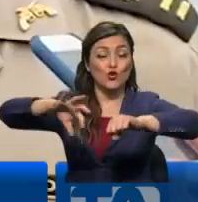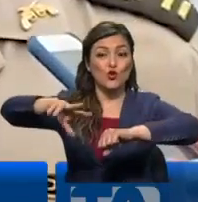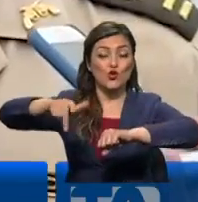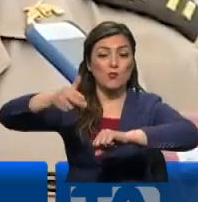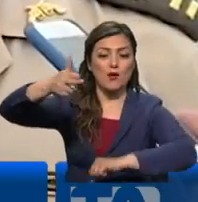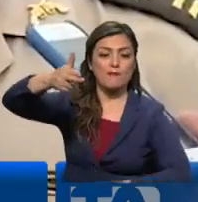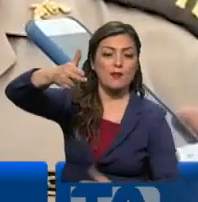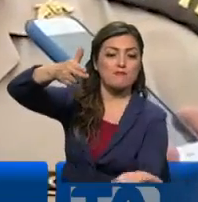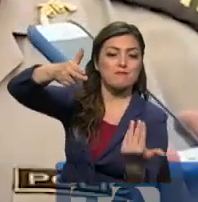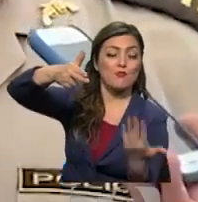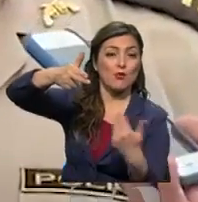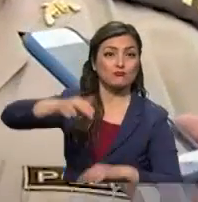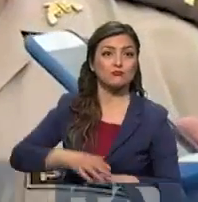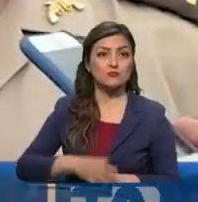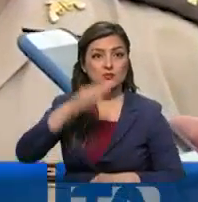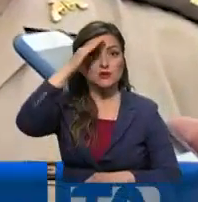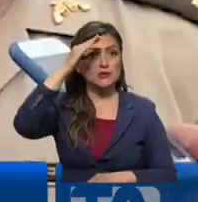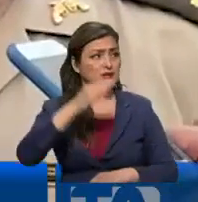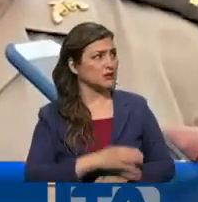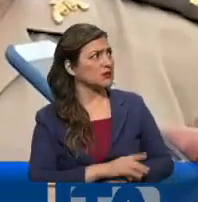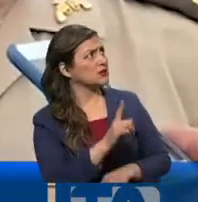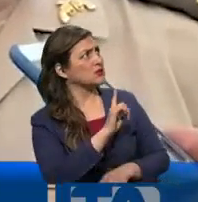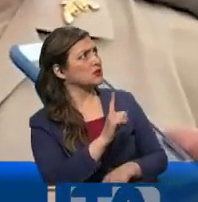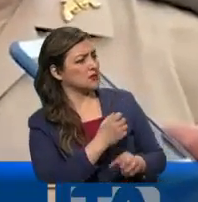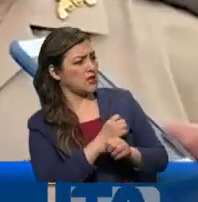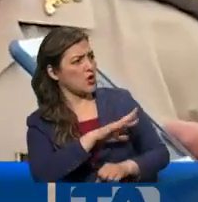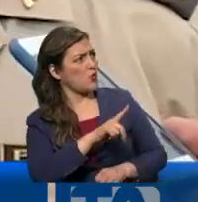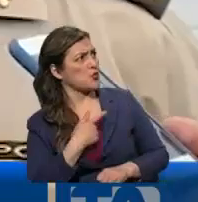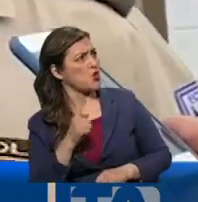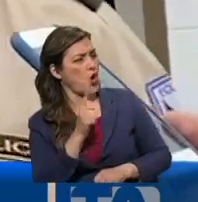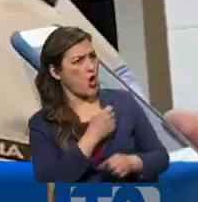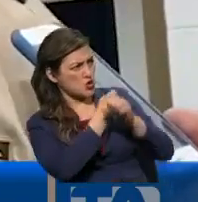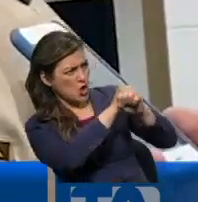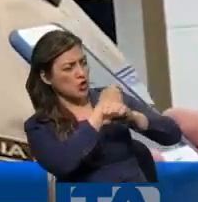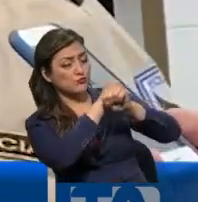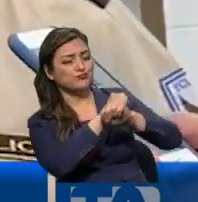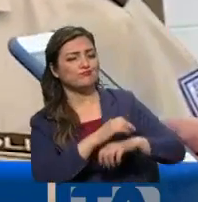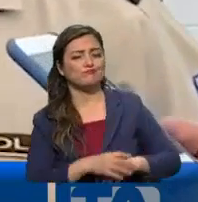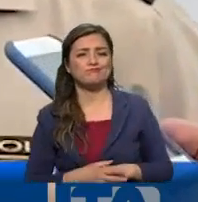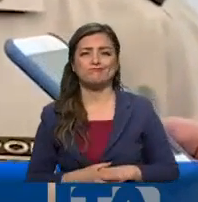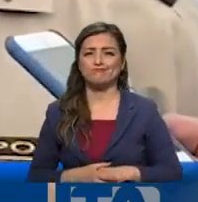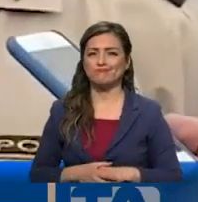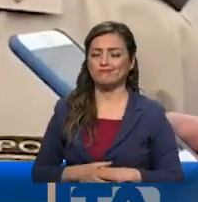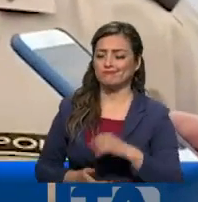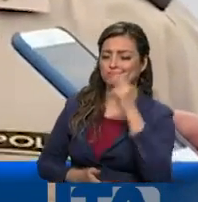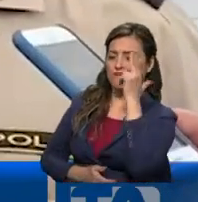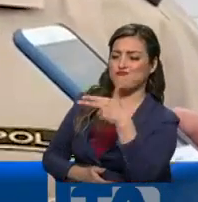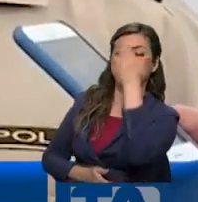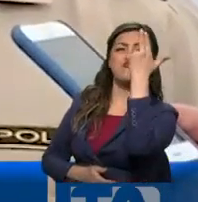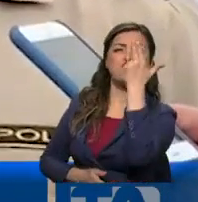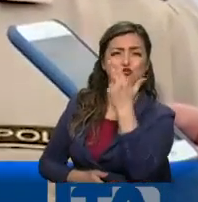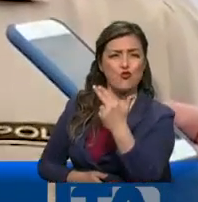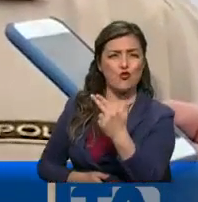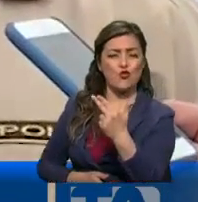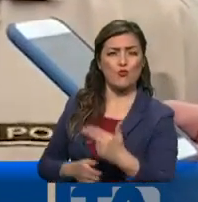cual, el servidor policial se resiste al robo y producto de lo cual le propinan un disparo